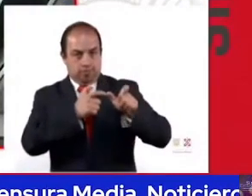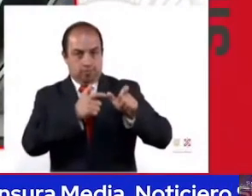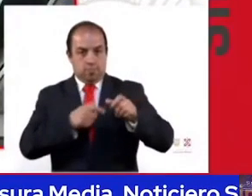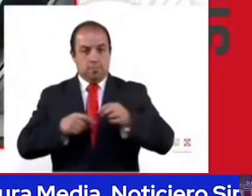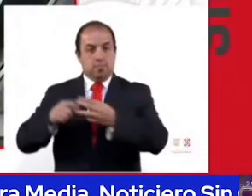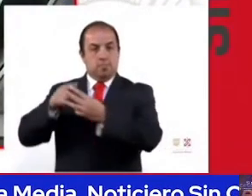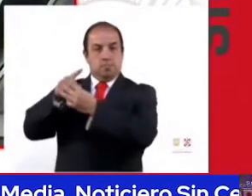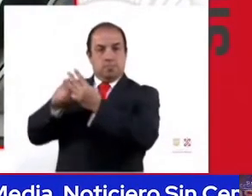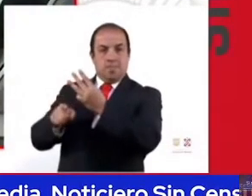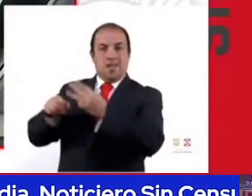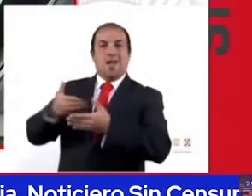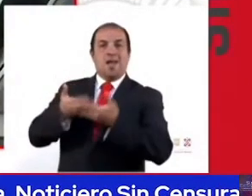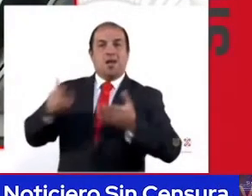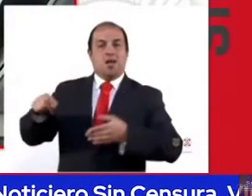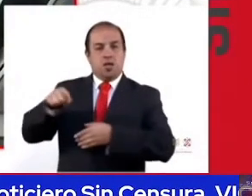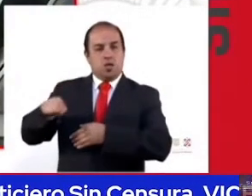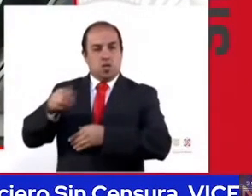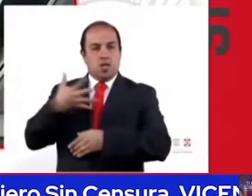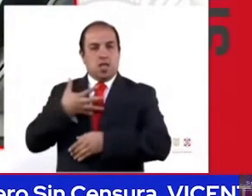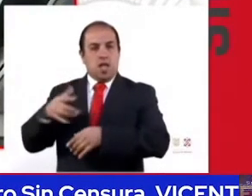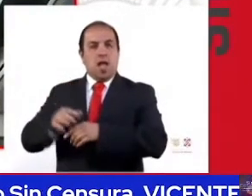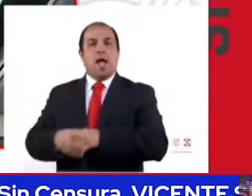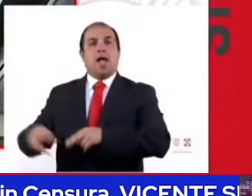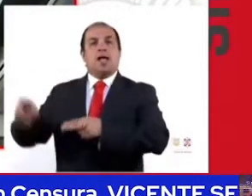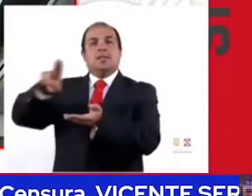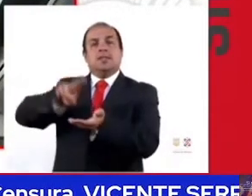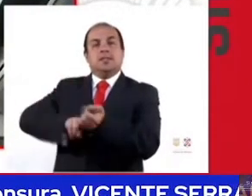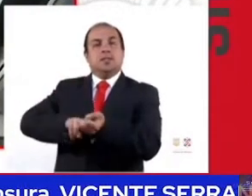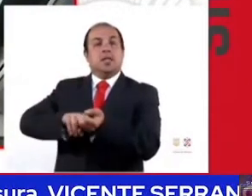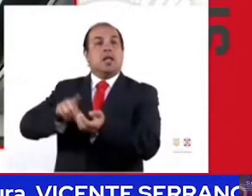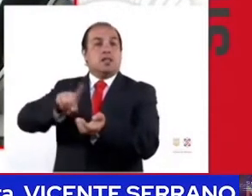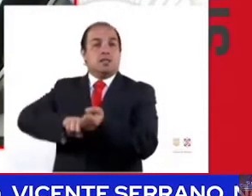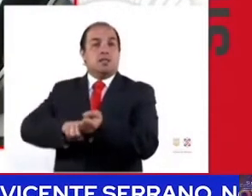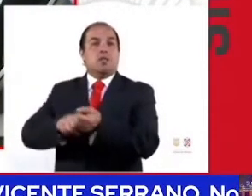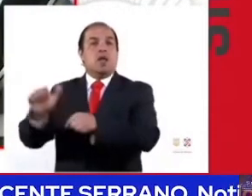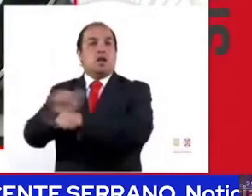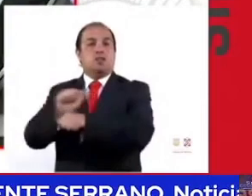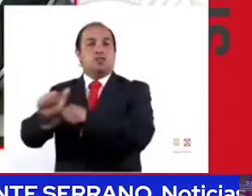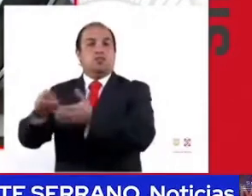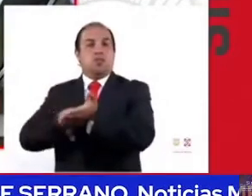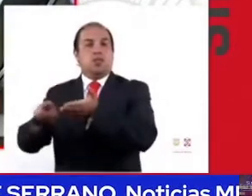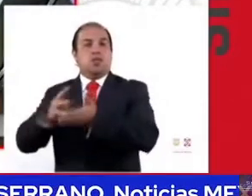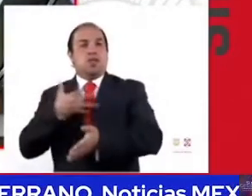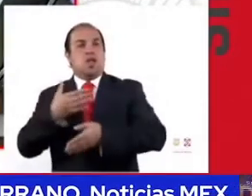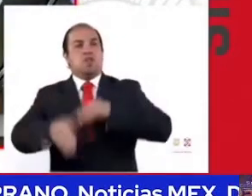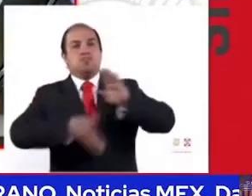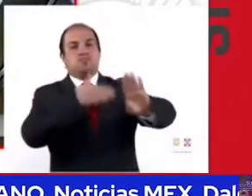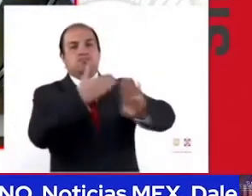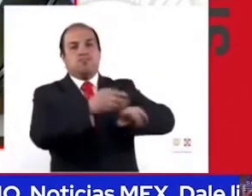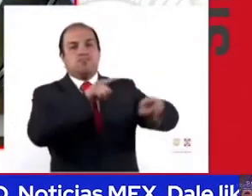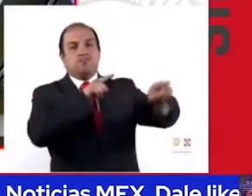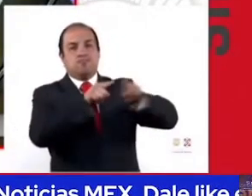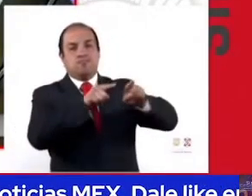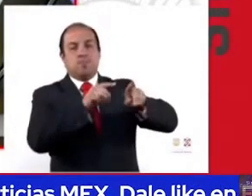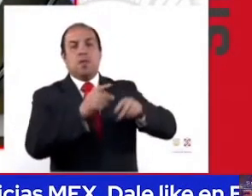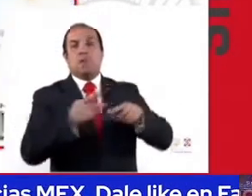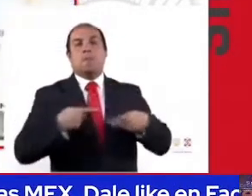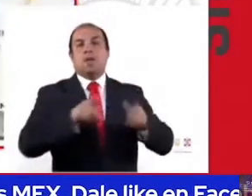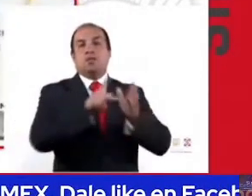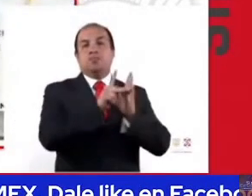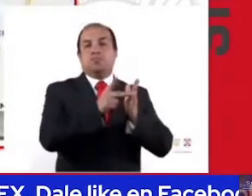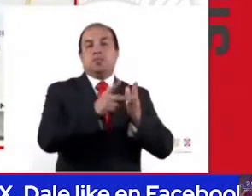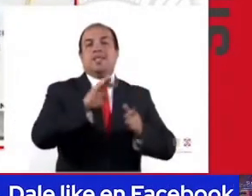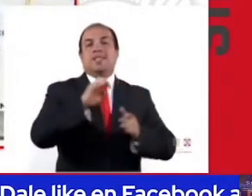quienes ahora se sabe tripulaban el vehículo color negro que intervino en el ataque directo al periodista. Continuando con el seguimiento de